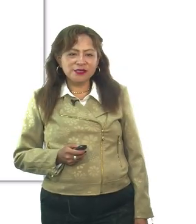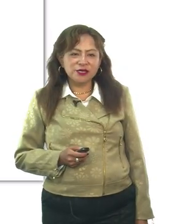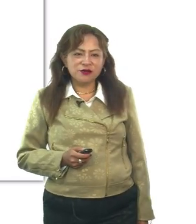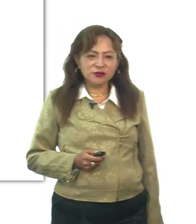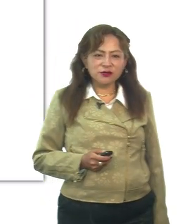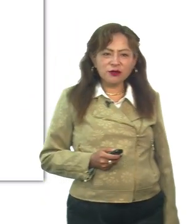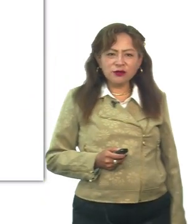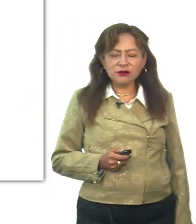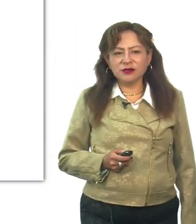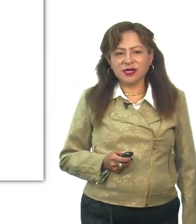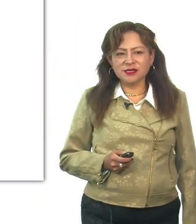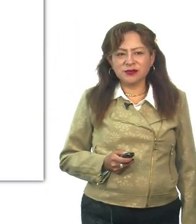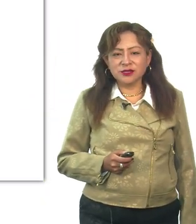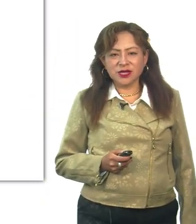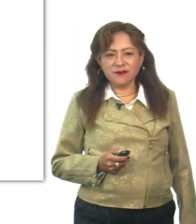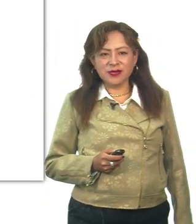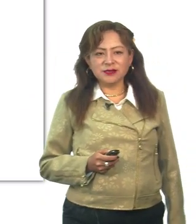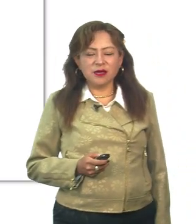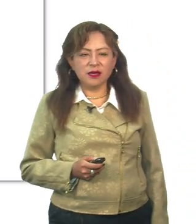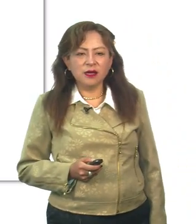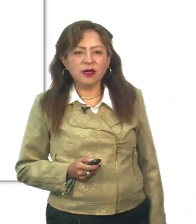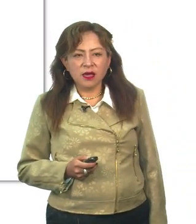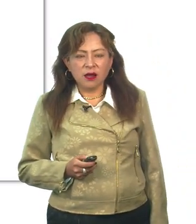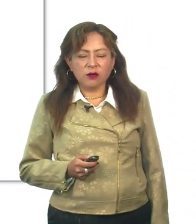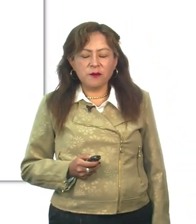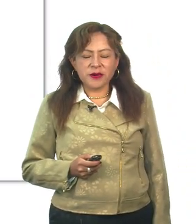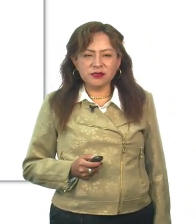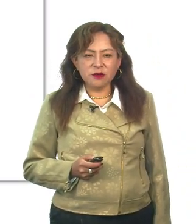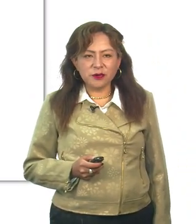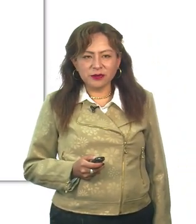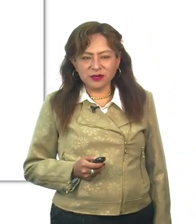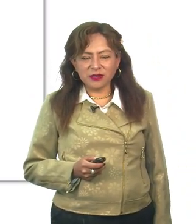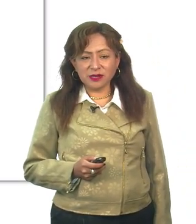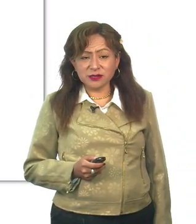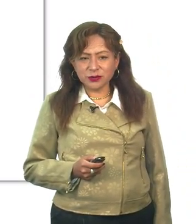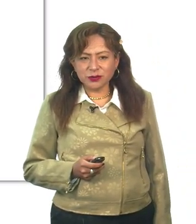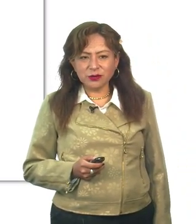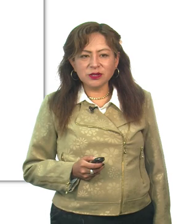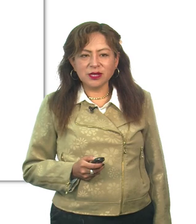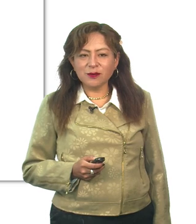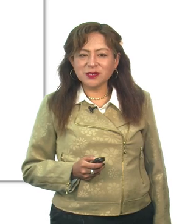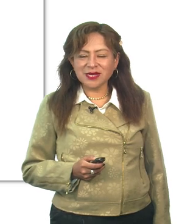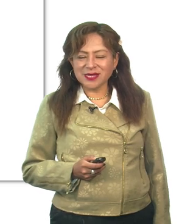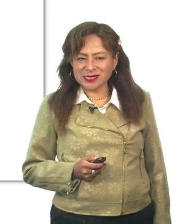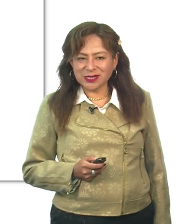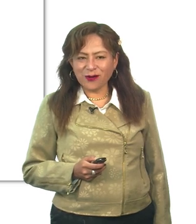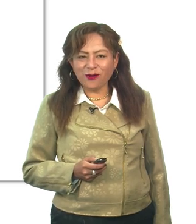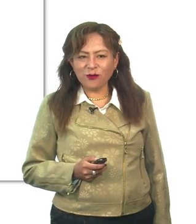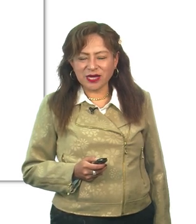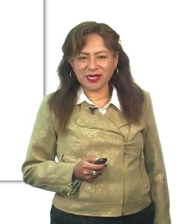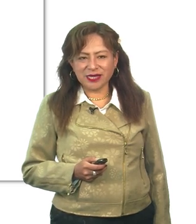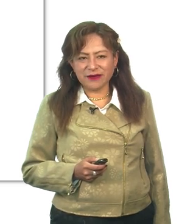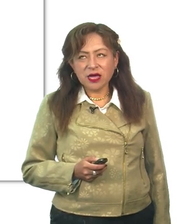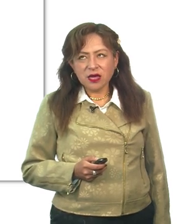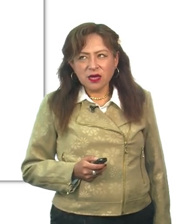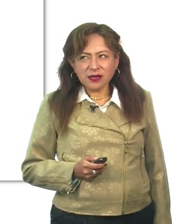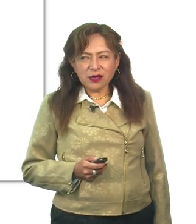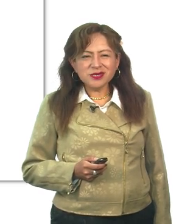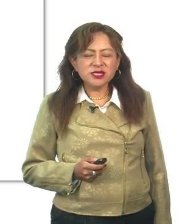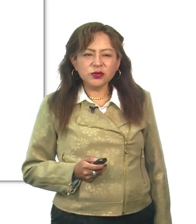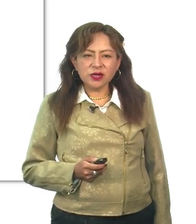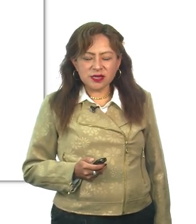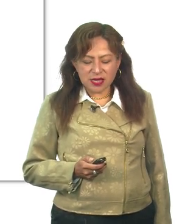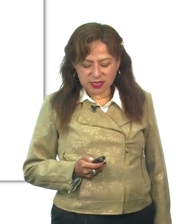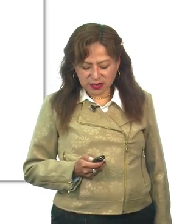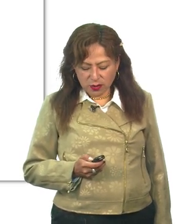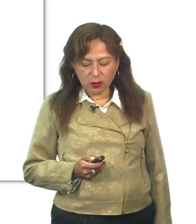Muy bien, chicos, continuando con lo que son los temas de comprensión y producción de textos 1, tenemos intención comunicativa. ¿Qué cosa